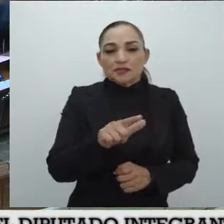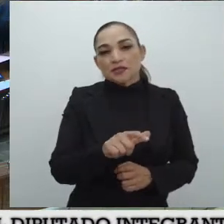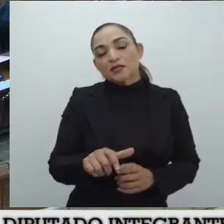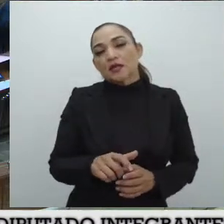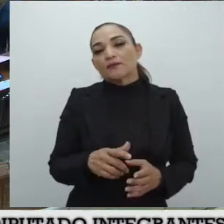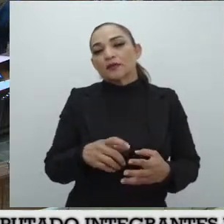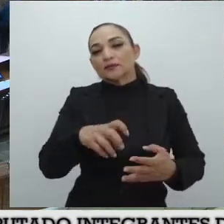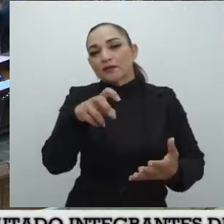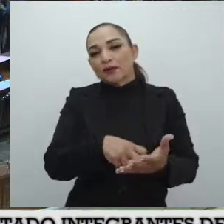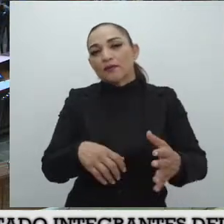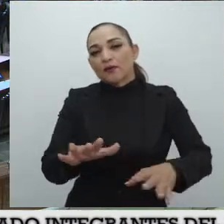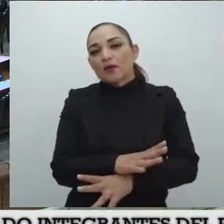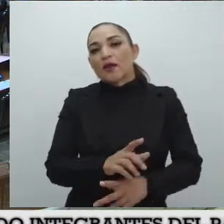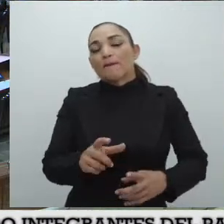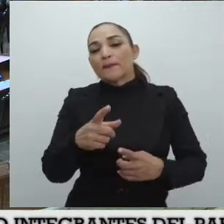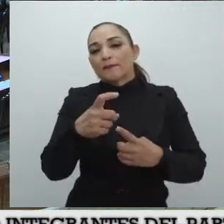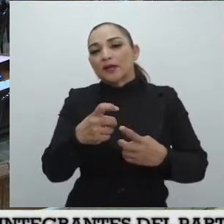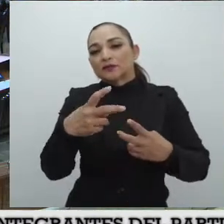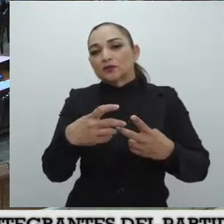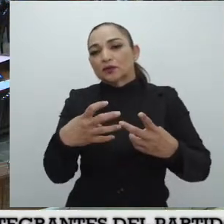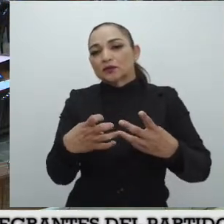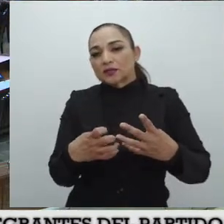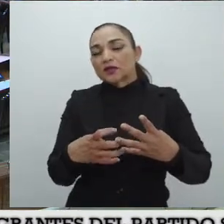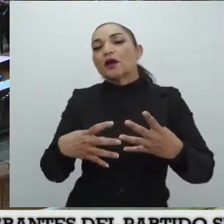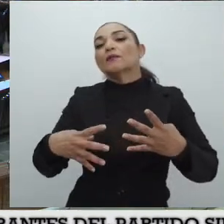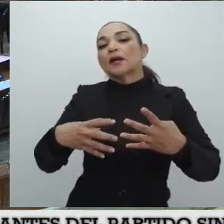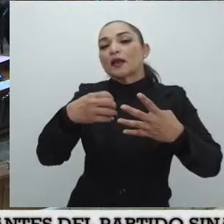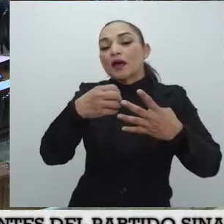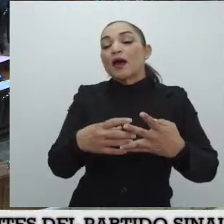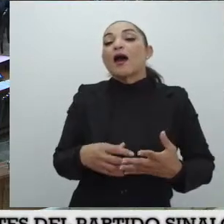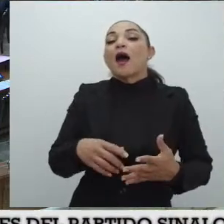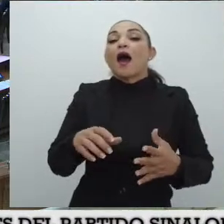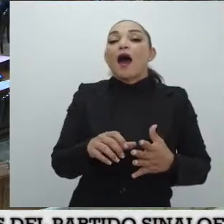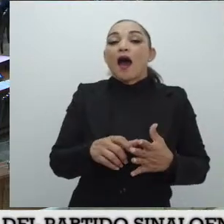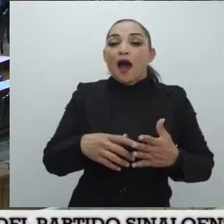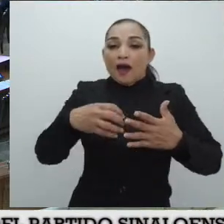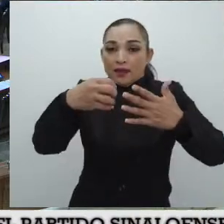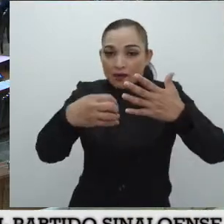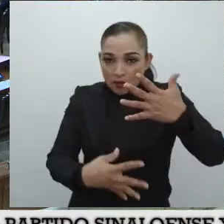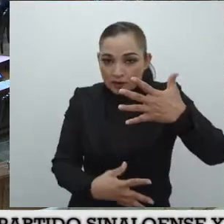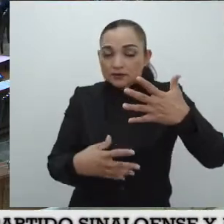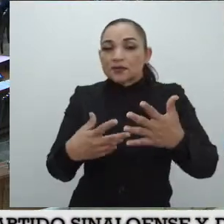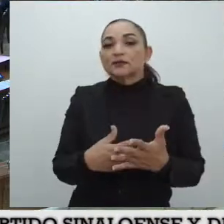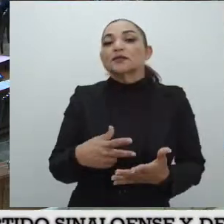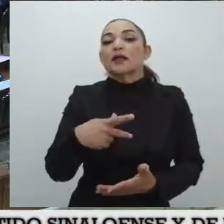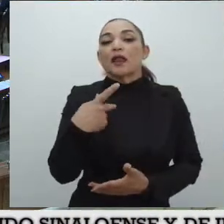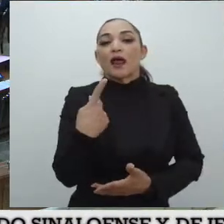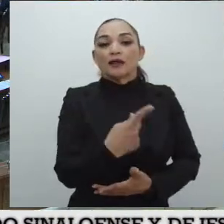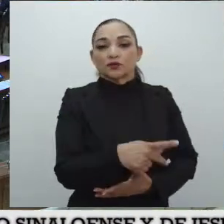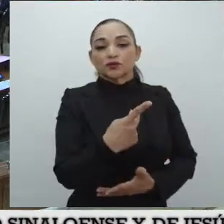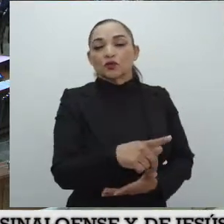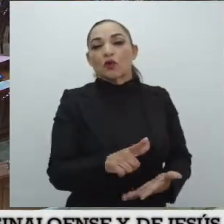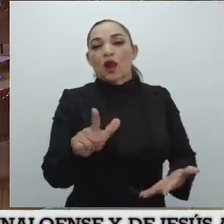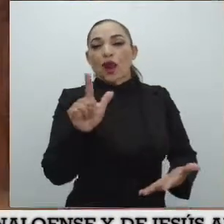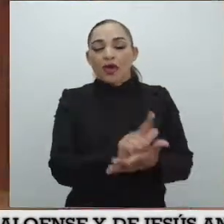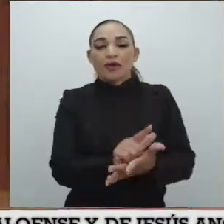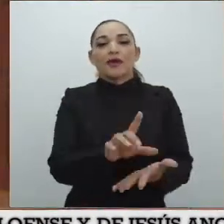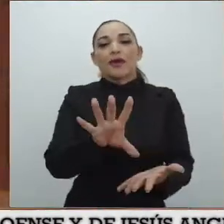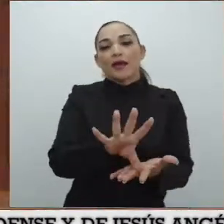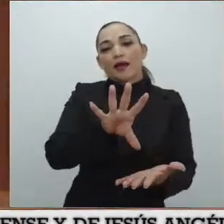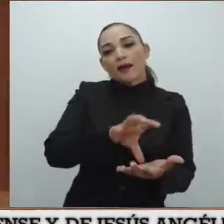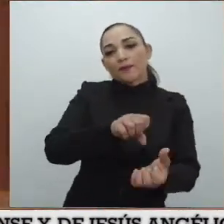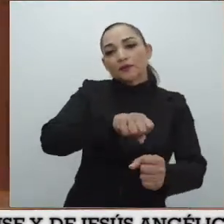quinta, y un tercer párrafo al artículo 17, recorriéndose los subsecuentes de la Ley Orgánica del Poder Judicial del Estado de